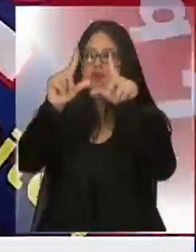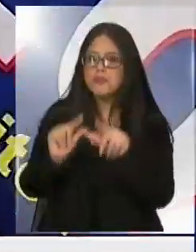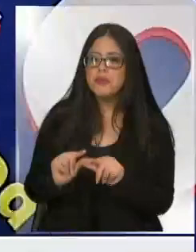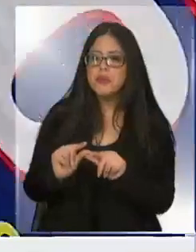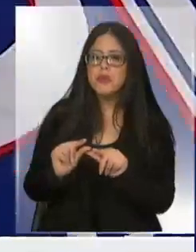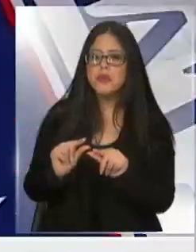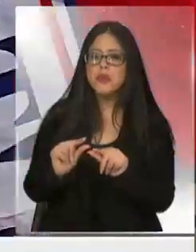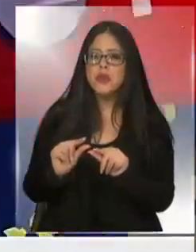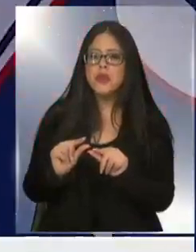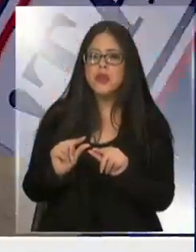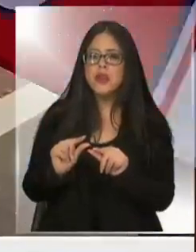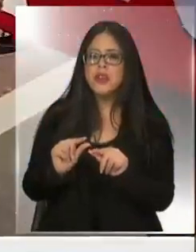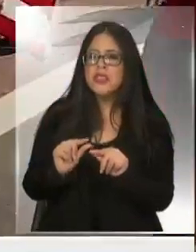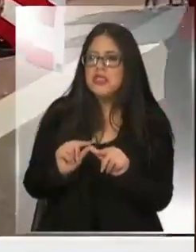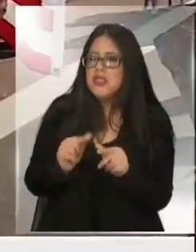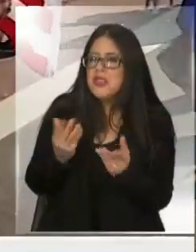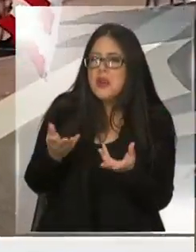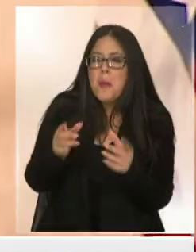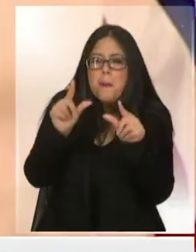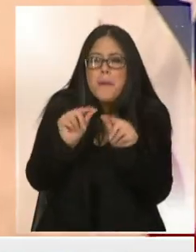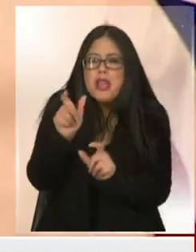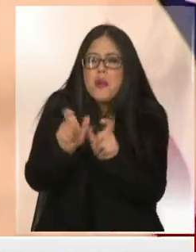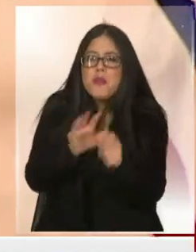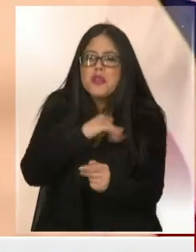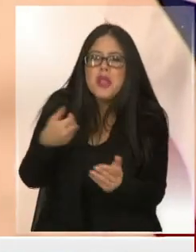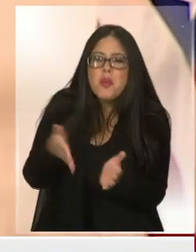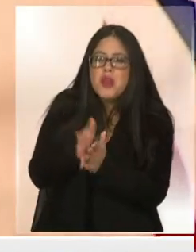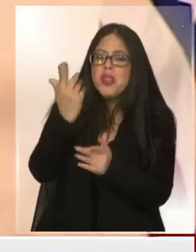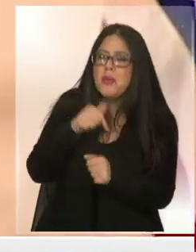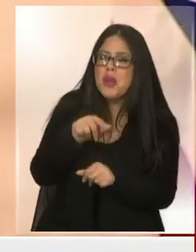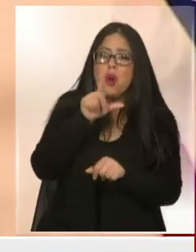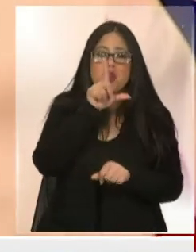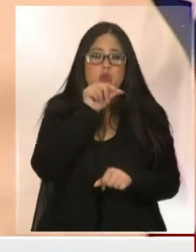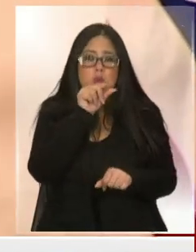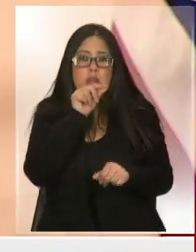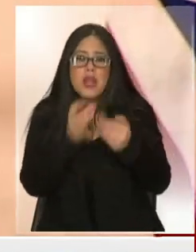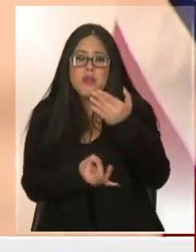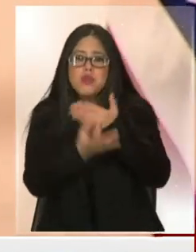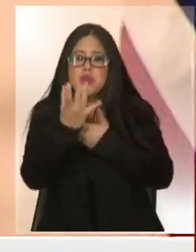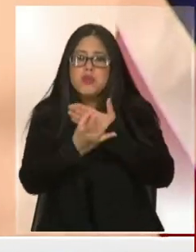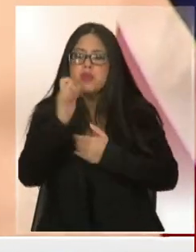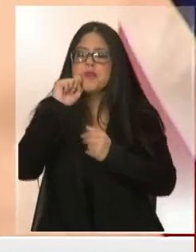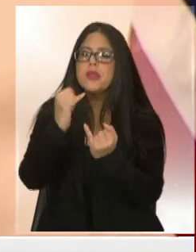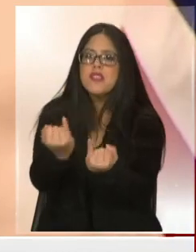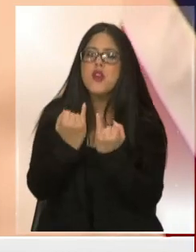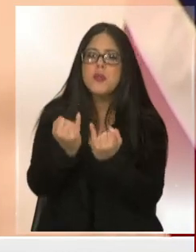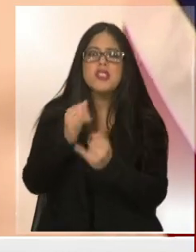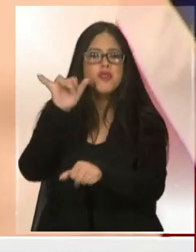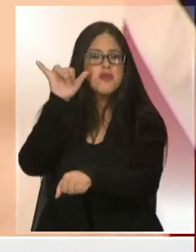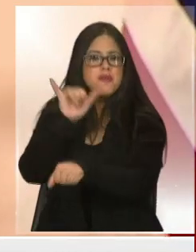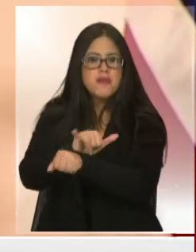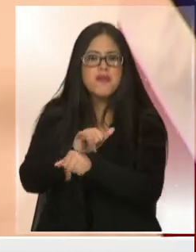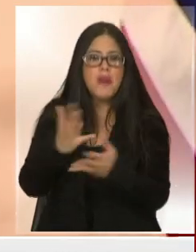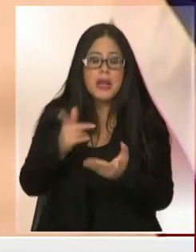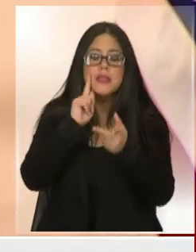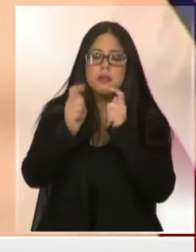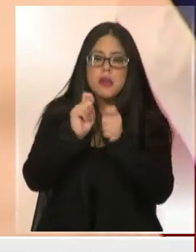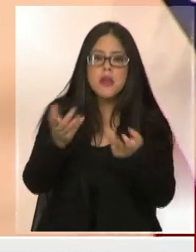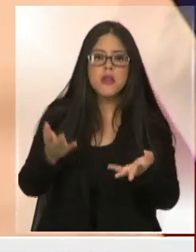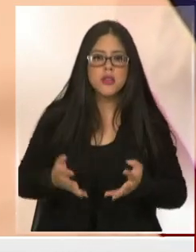menos letal que la gripe. Un mensaje que Twitter etiquetó como información engañosa y potencialmente